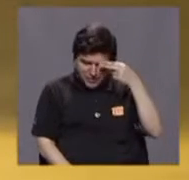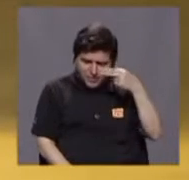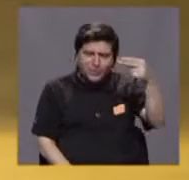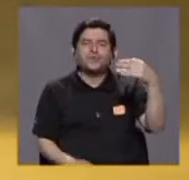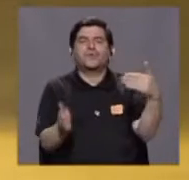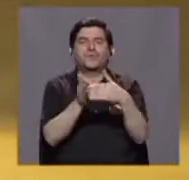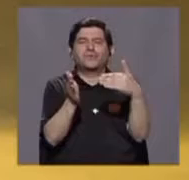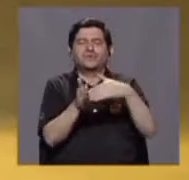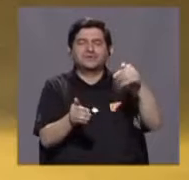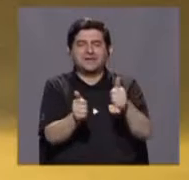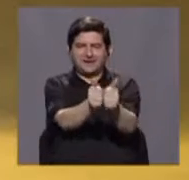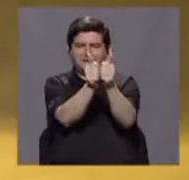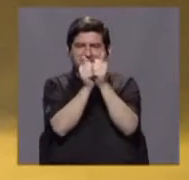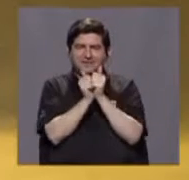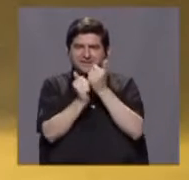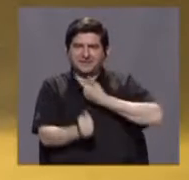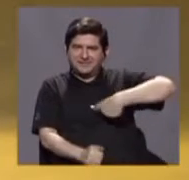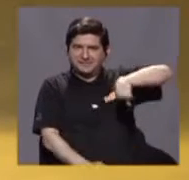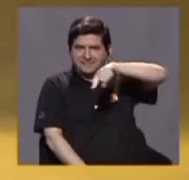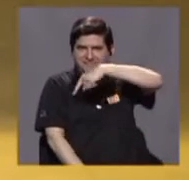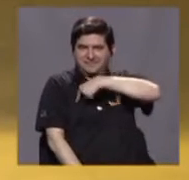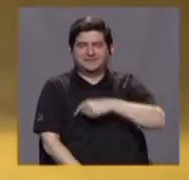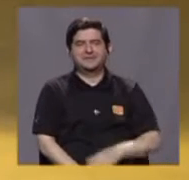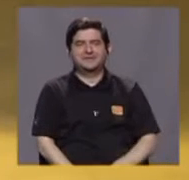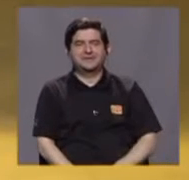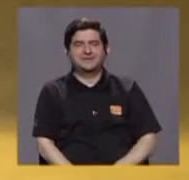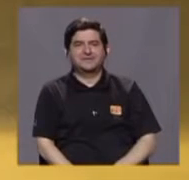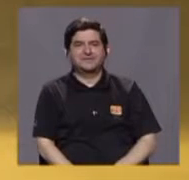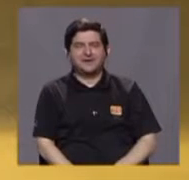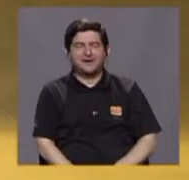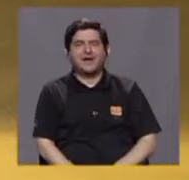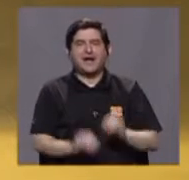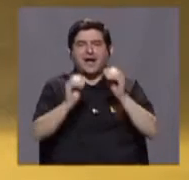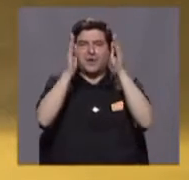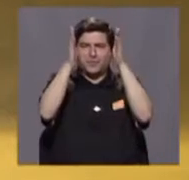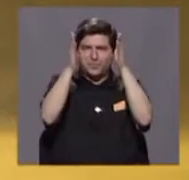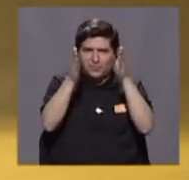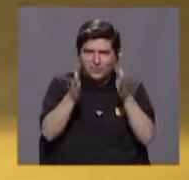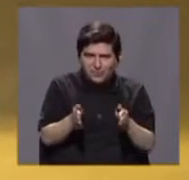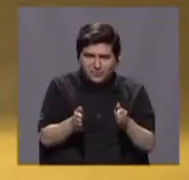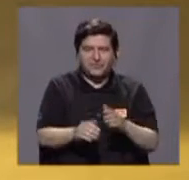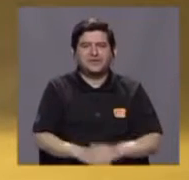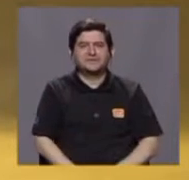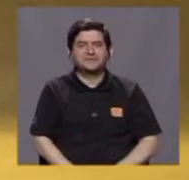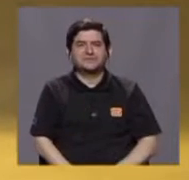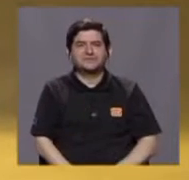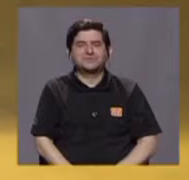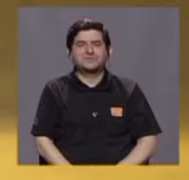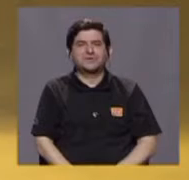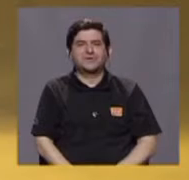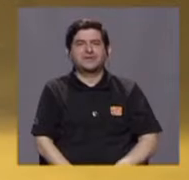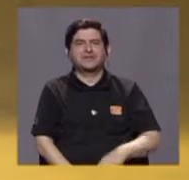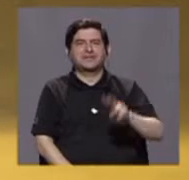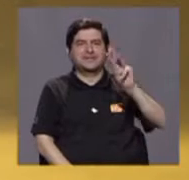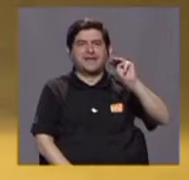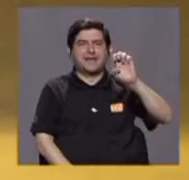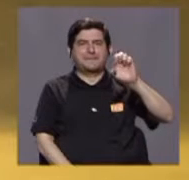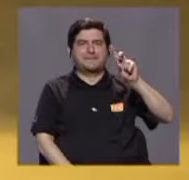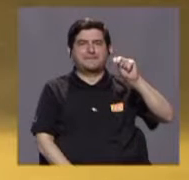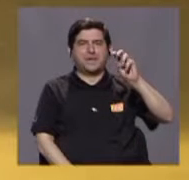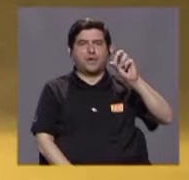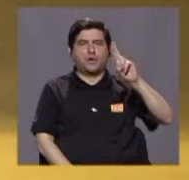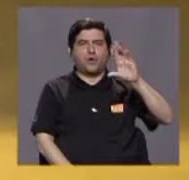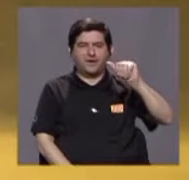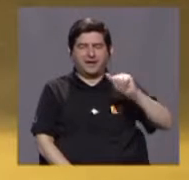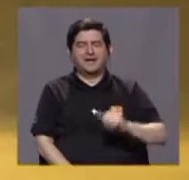tener otra vez con nosotros al admirado profesor minorquino Guillén